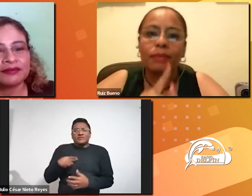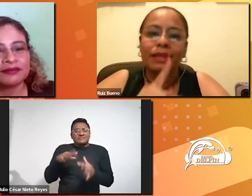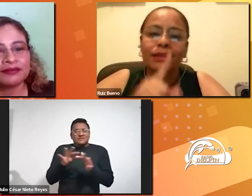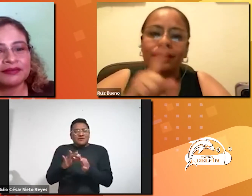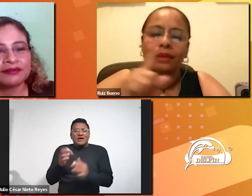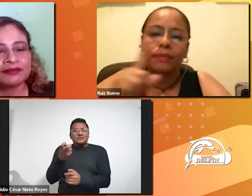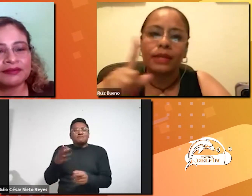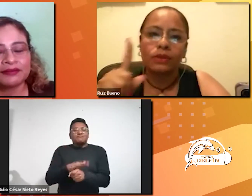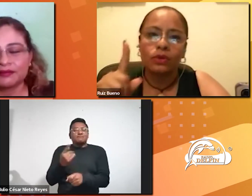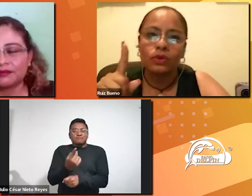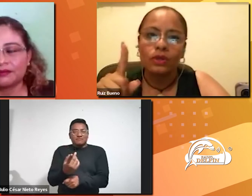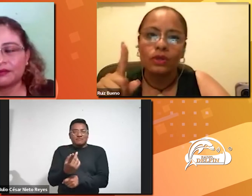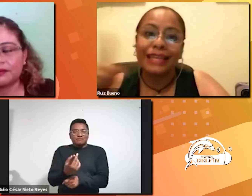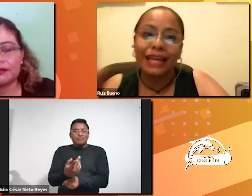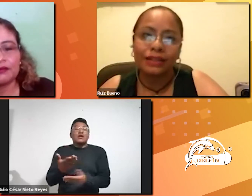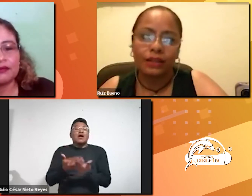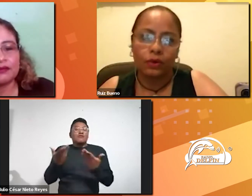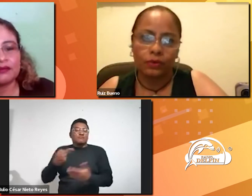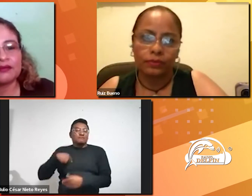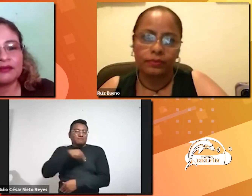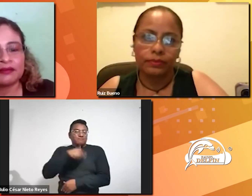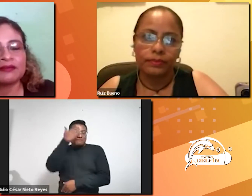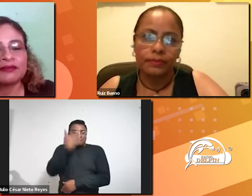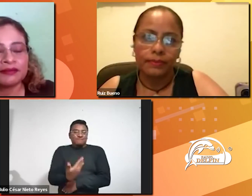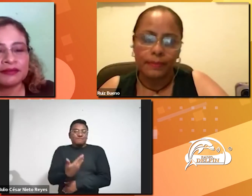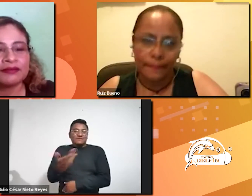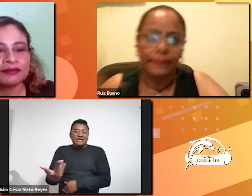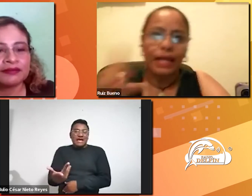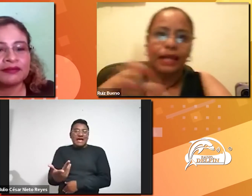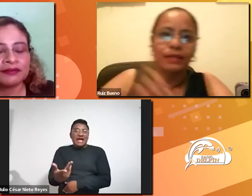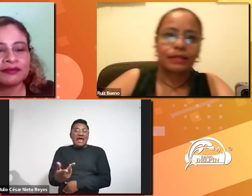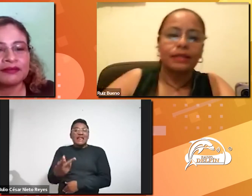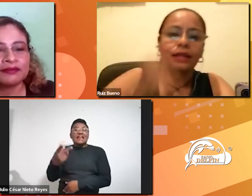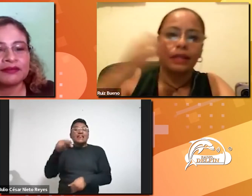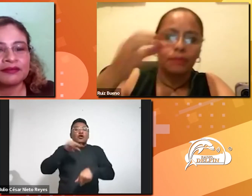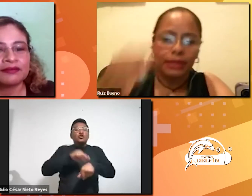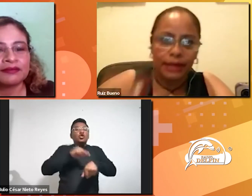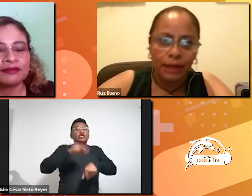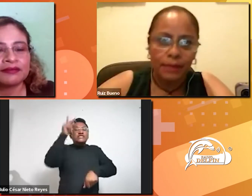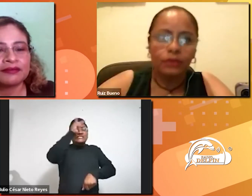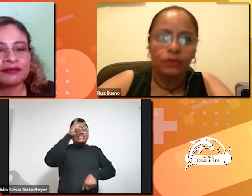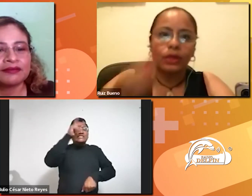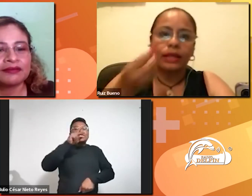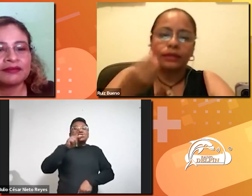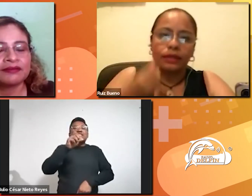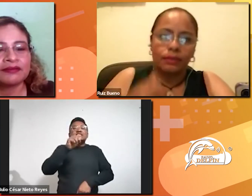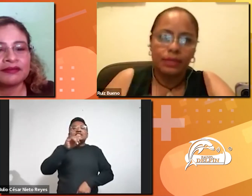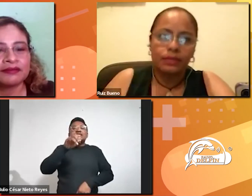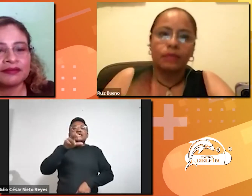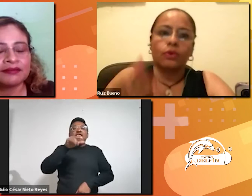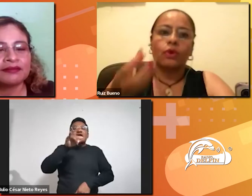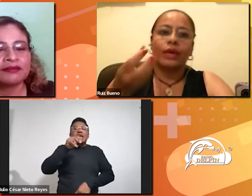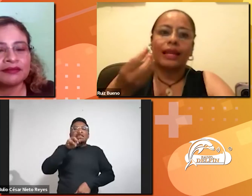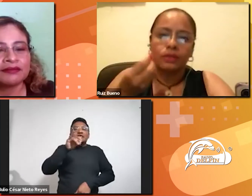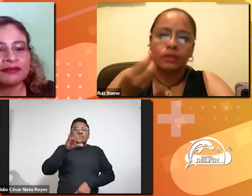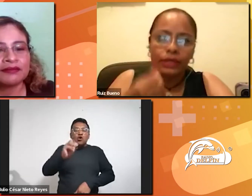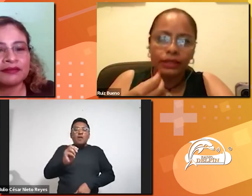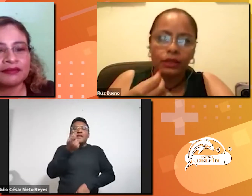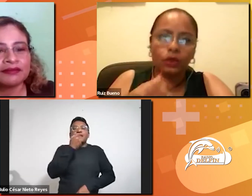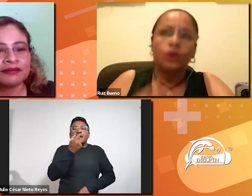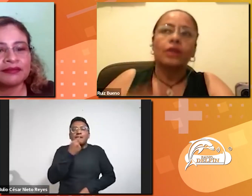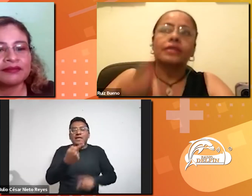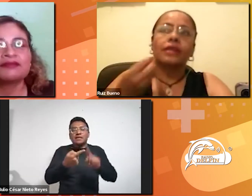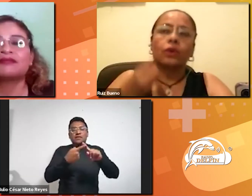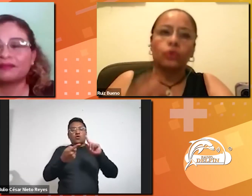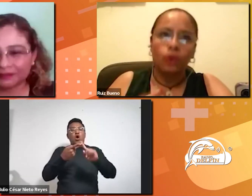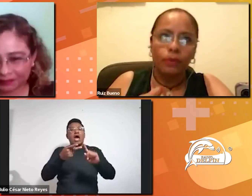recibido solamente tratamiento psiquiátrico. Es decir, el medicamento, el antidepresivo, el